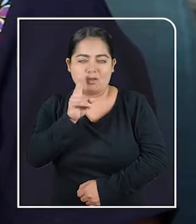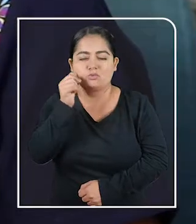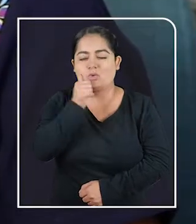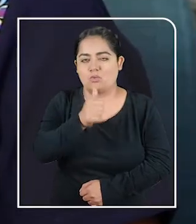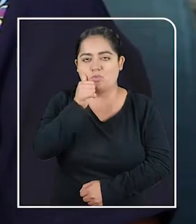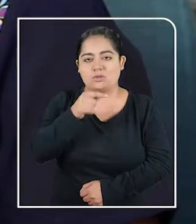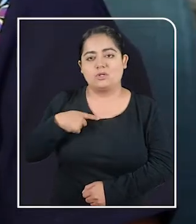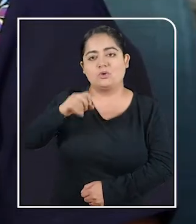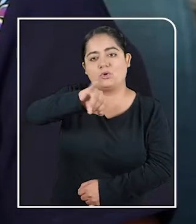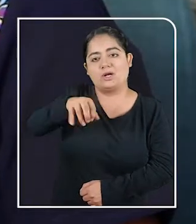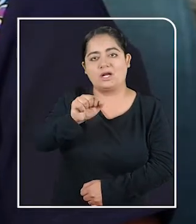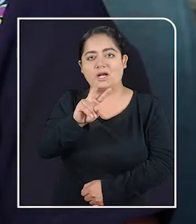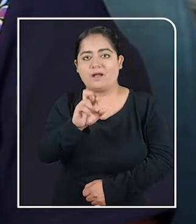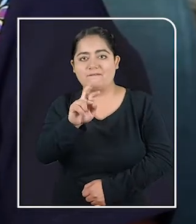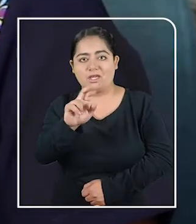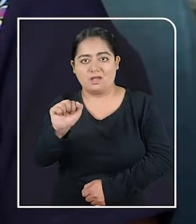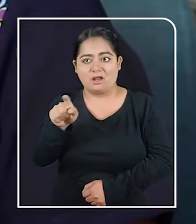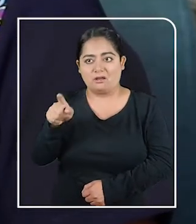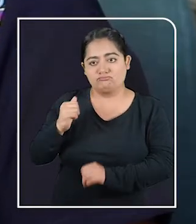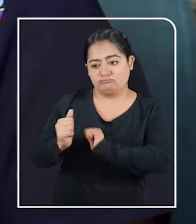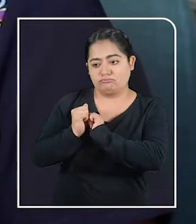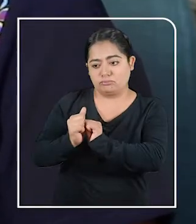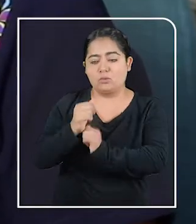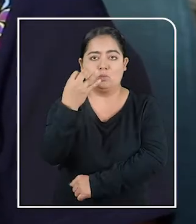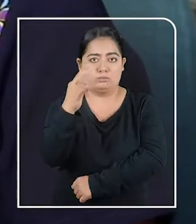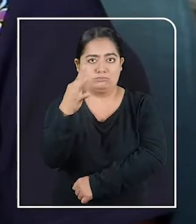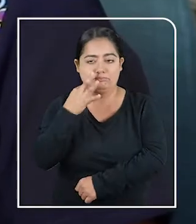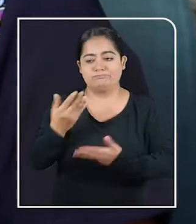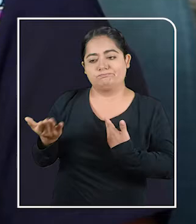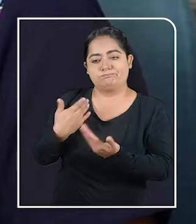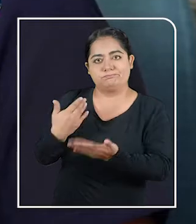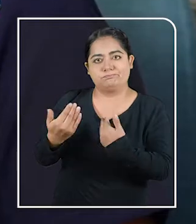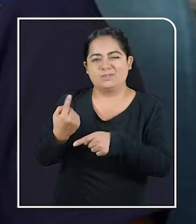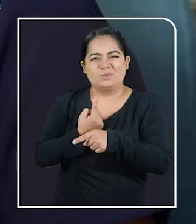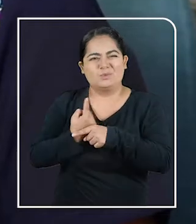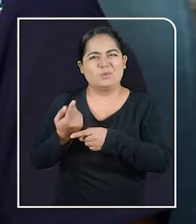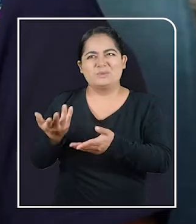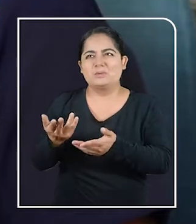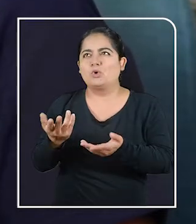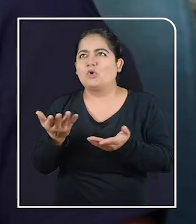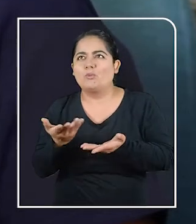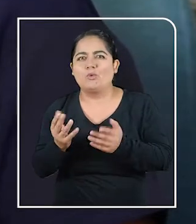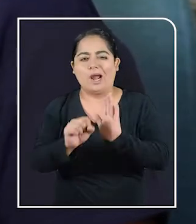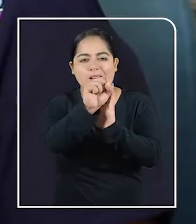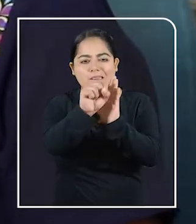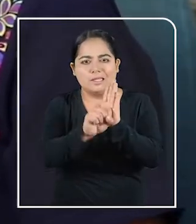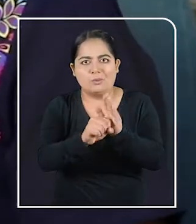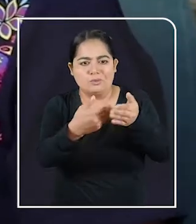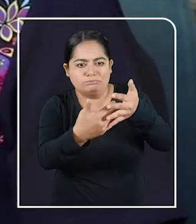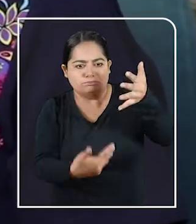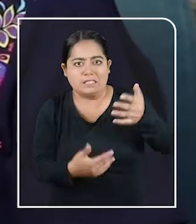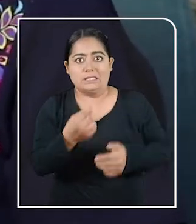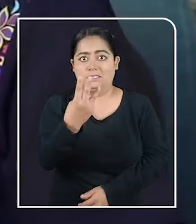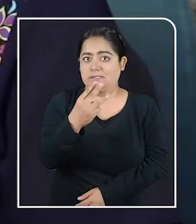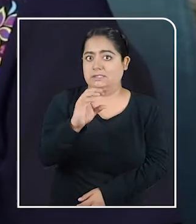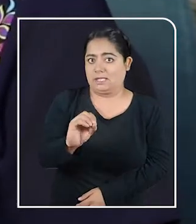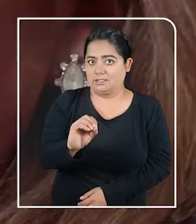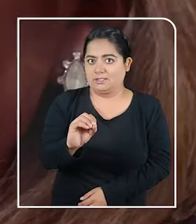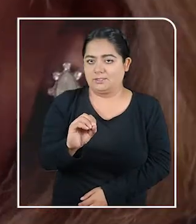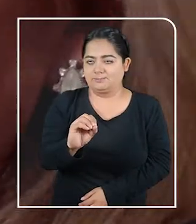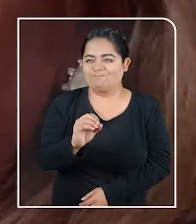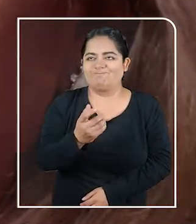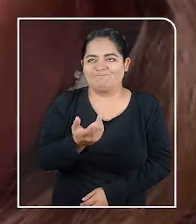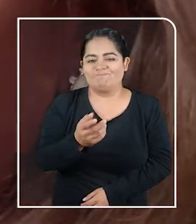con Javiera nos reunimos para ver cómo podíamos trabajar estos 30 artículos, que si bien es